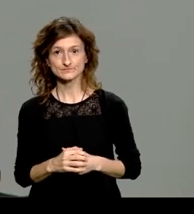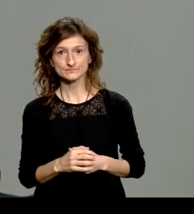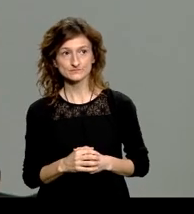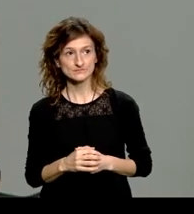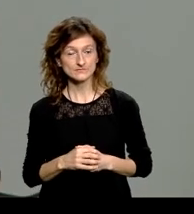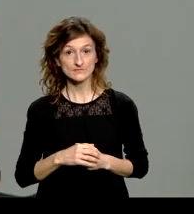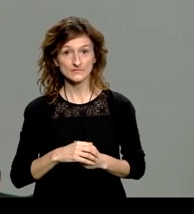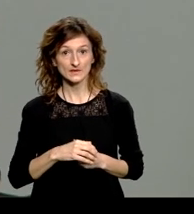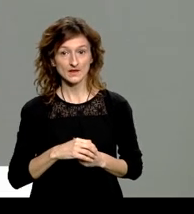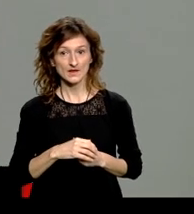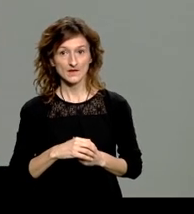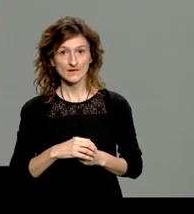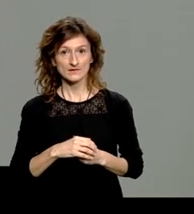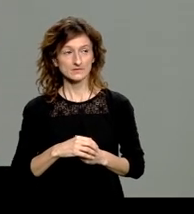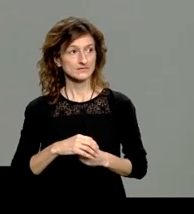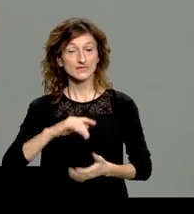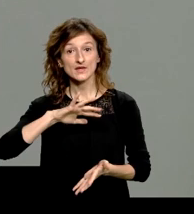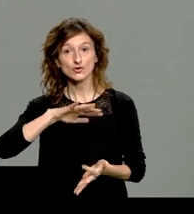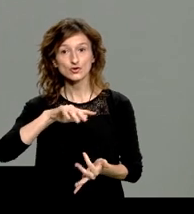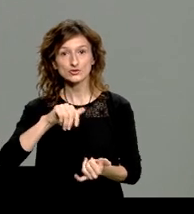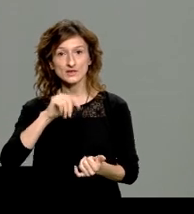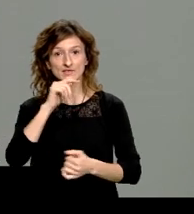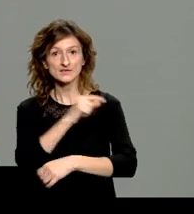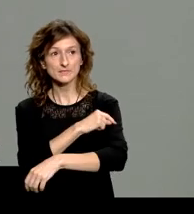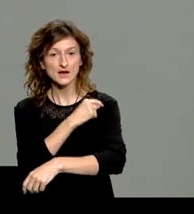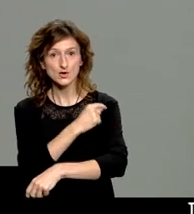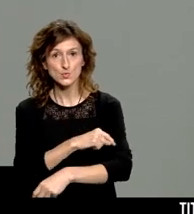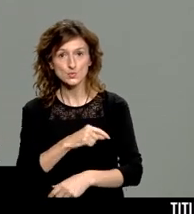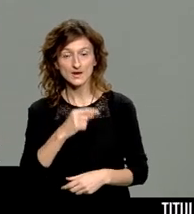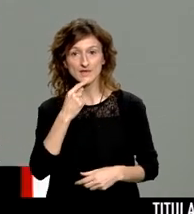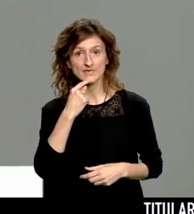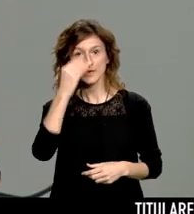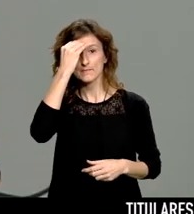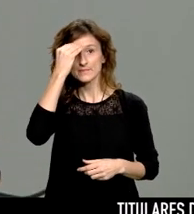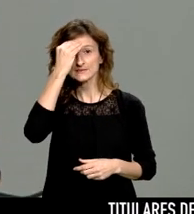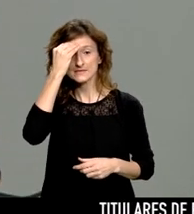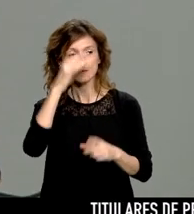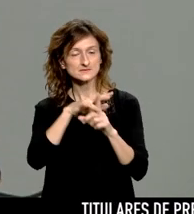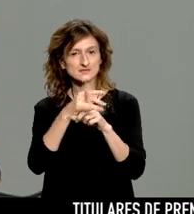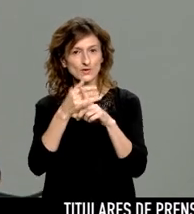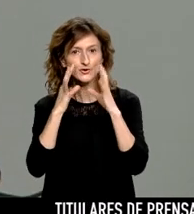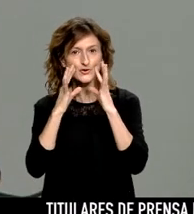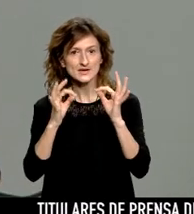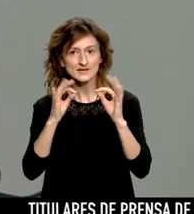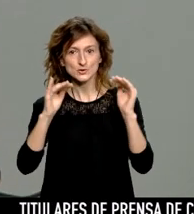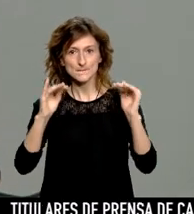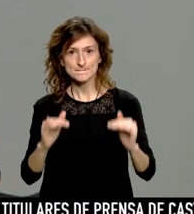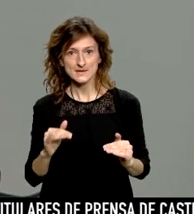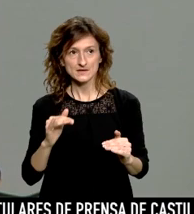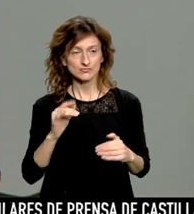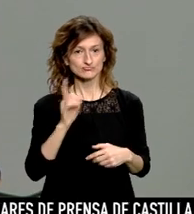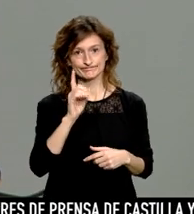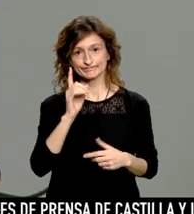cercanía de las buenas noticias con la vacuna nos haga pensar que estamos en una situación de menor riesgo del que realmente